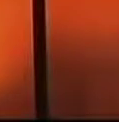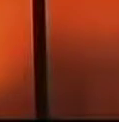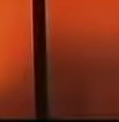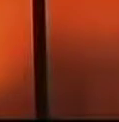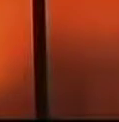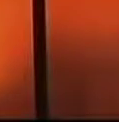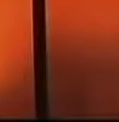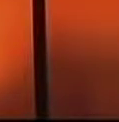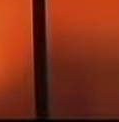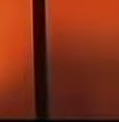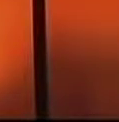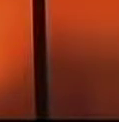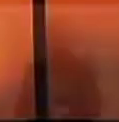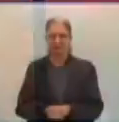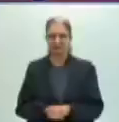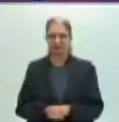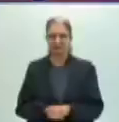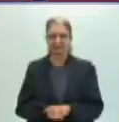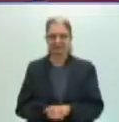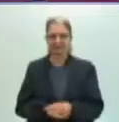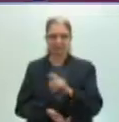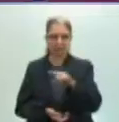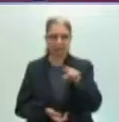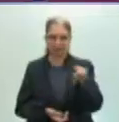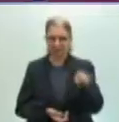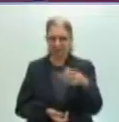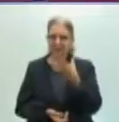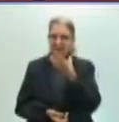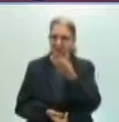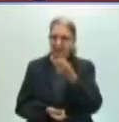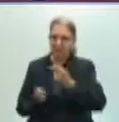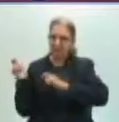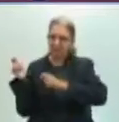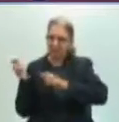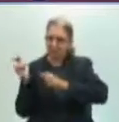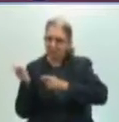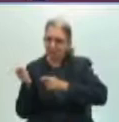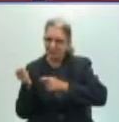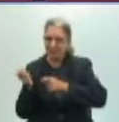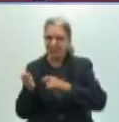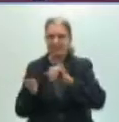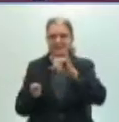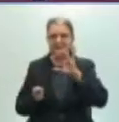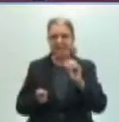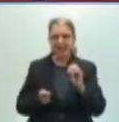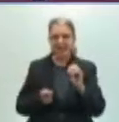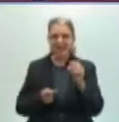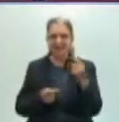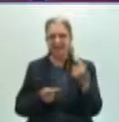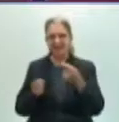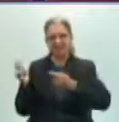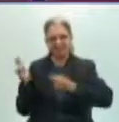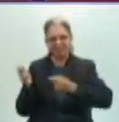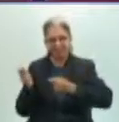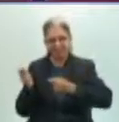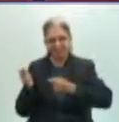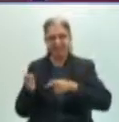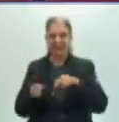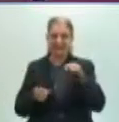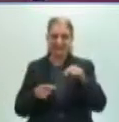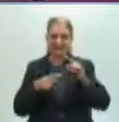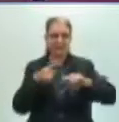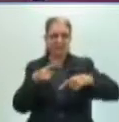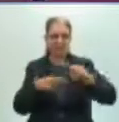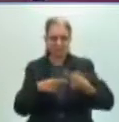¿A cuántos de ustedes les gusta la pelota? ¿Están siguiendo la 60 Serie Nacional? Pues sobre esto trata el